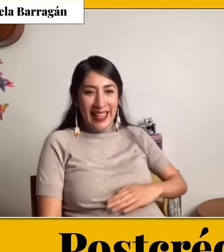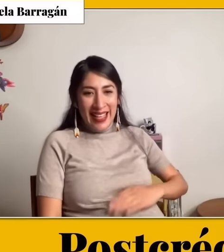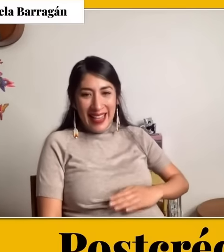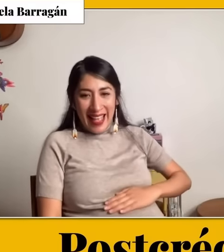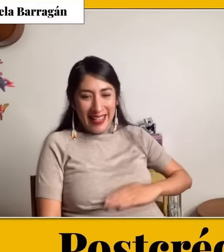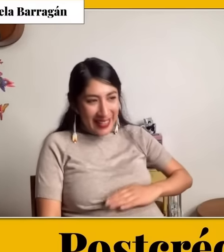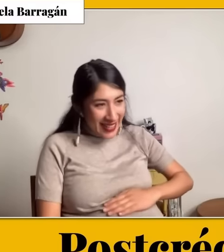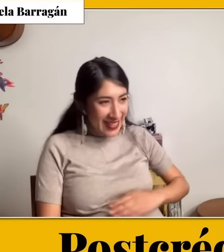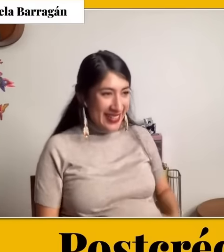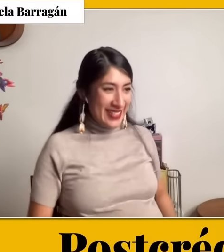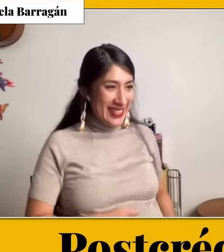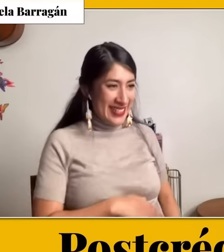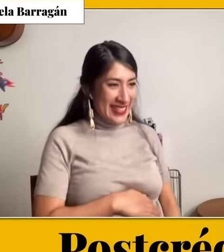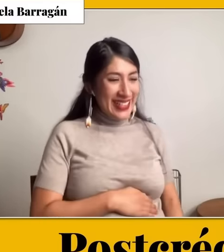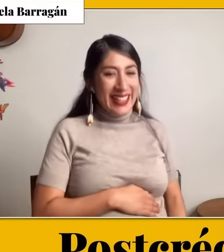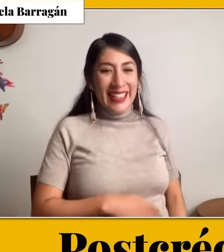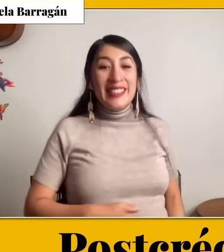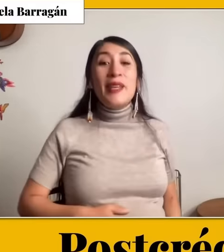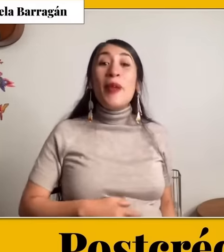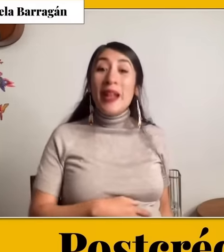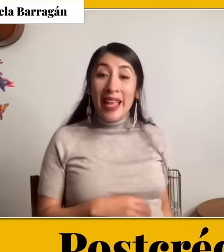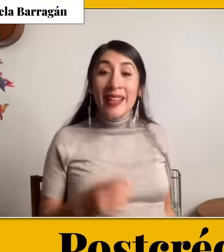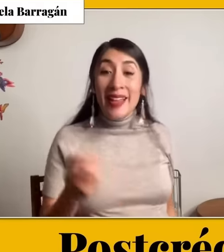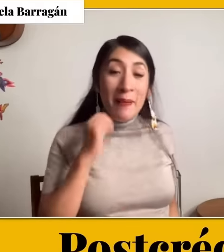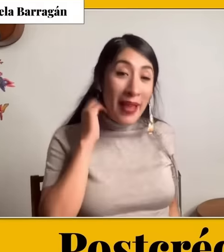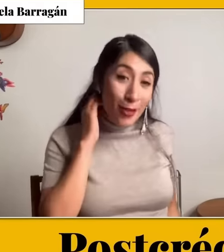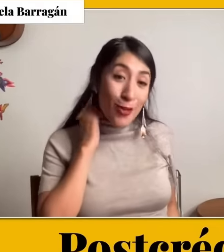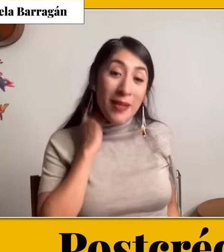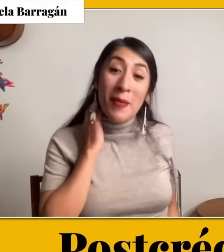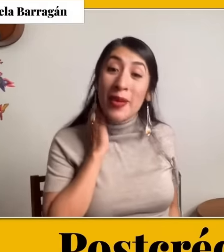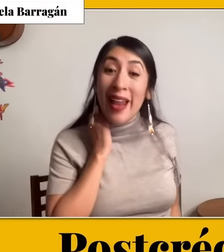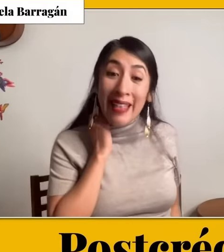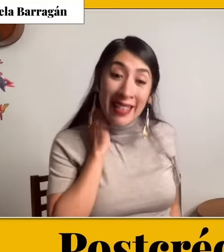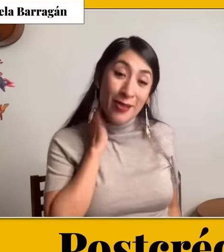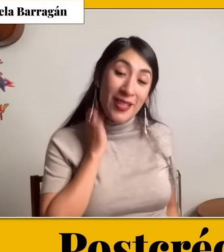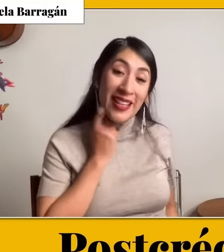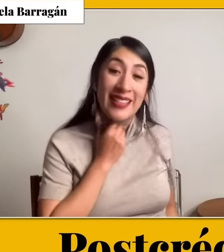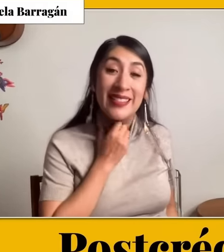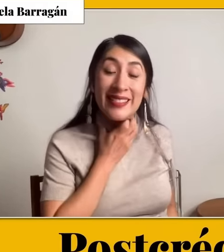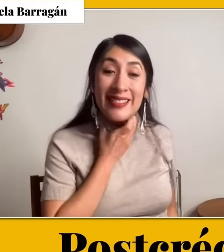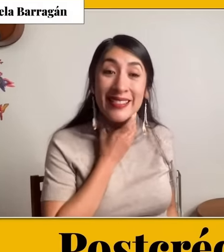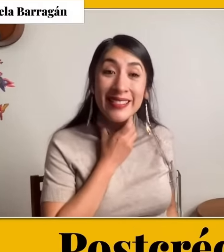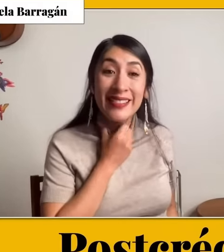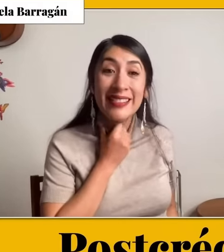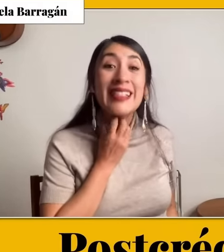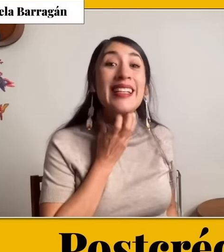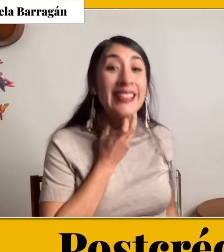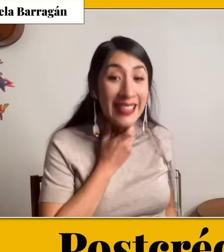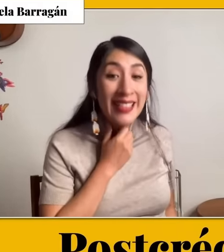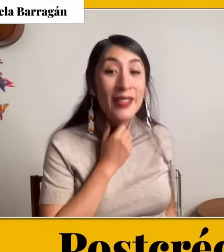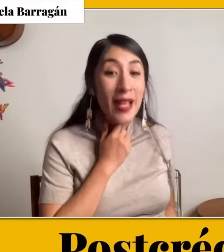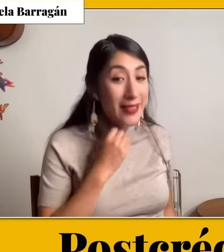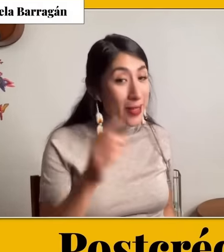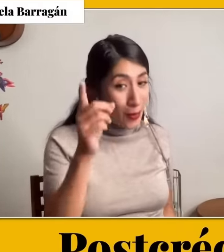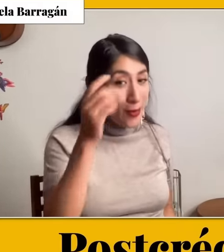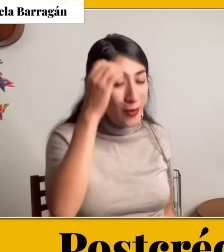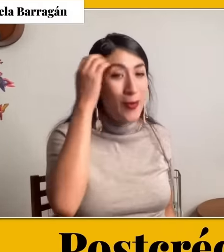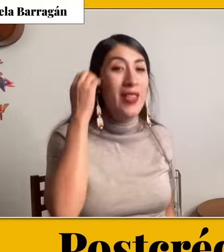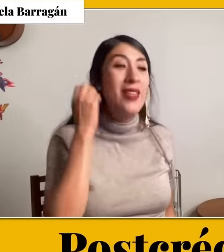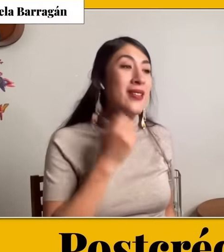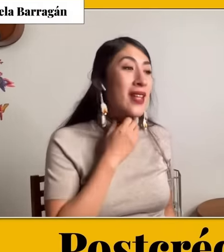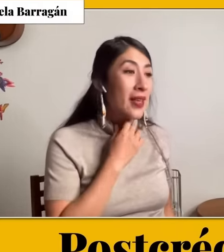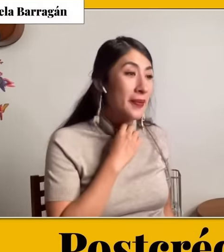anda aquí anda Ay mira en versus se ve muy grande Oye sí s hasta